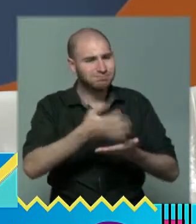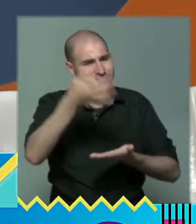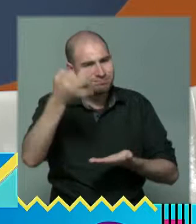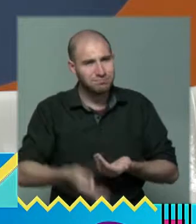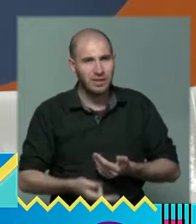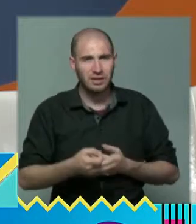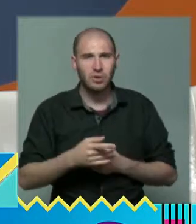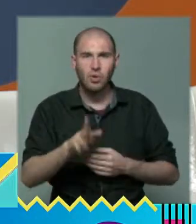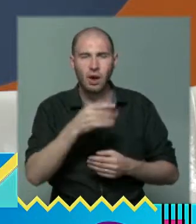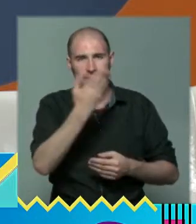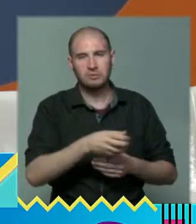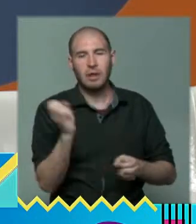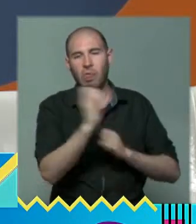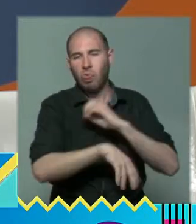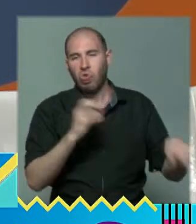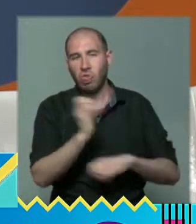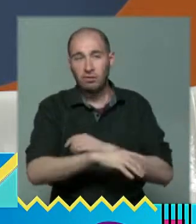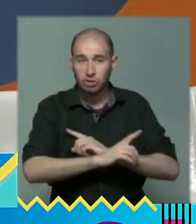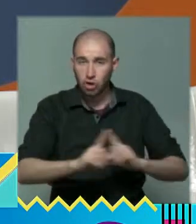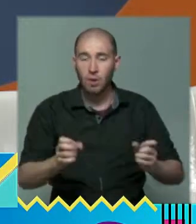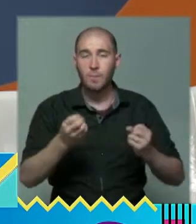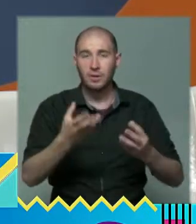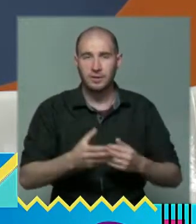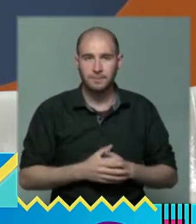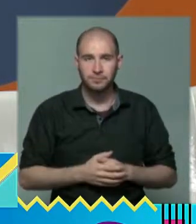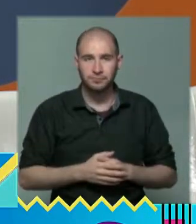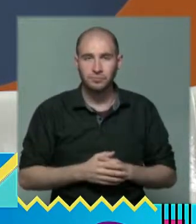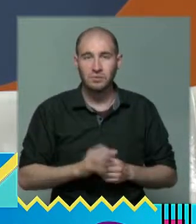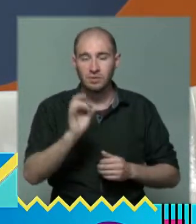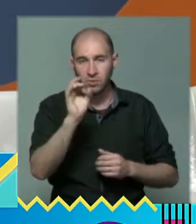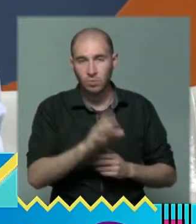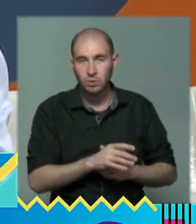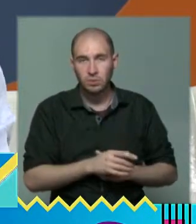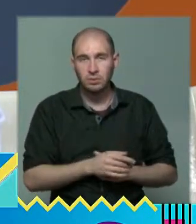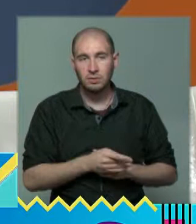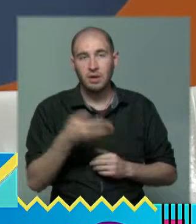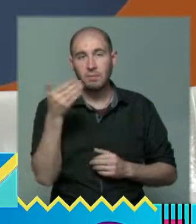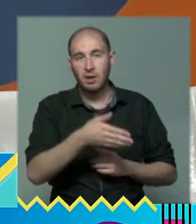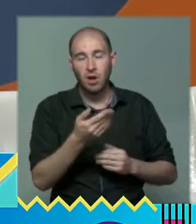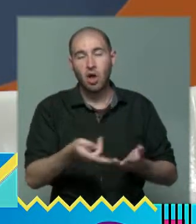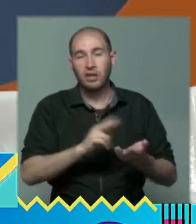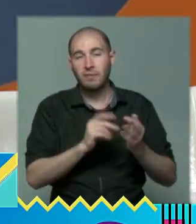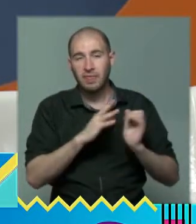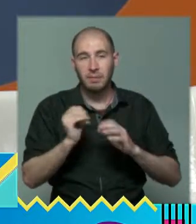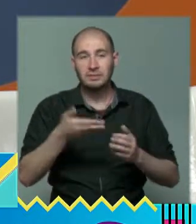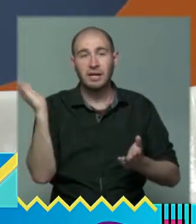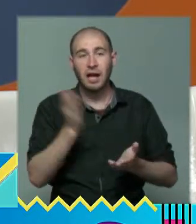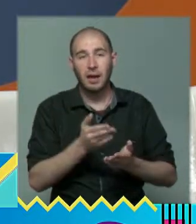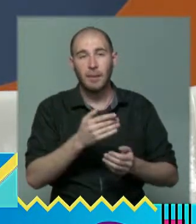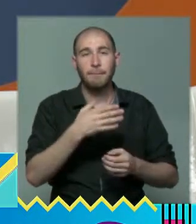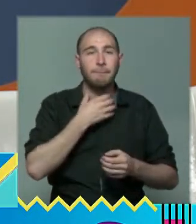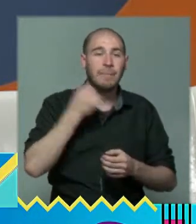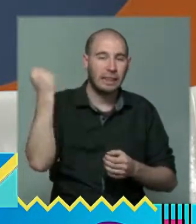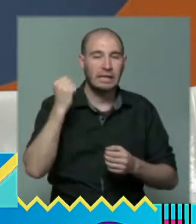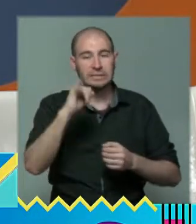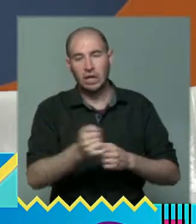que sean depósitos de personas, porque si no directamente deberíamos volver a discutir, bueno, pena de muerte sí o pena de muerte no,